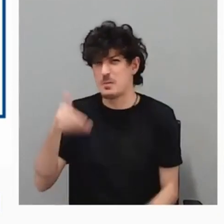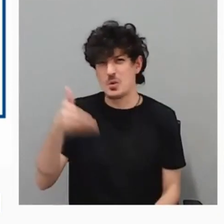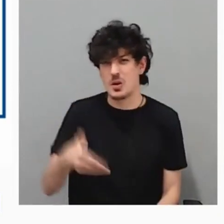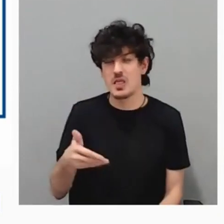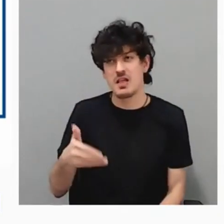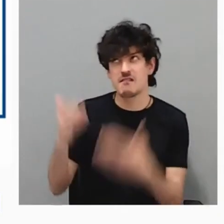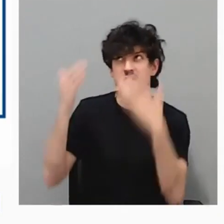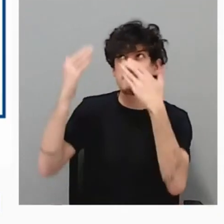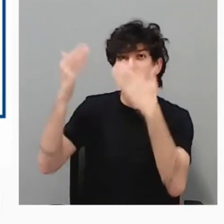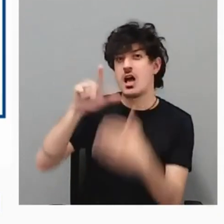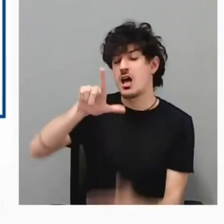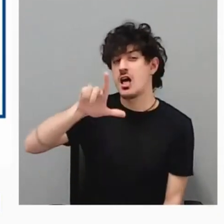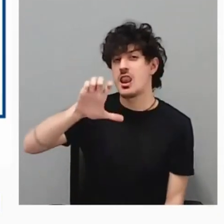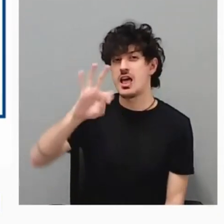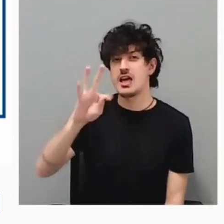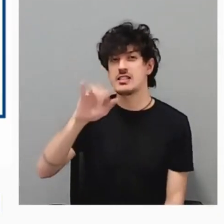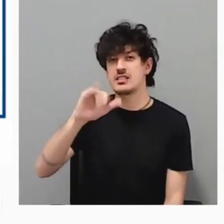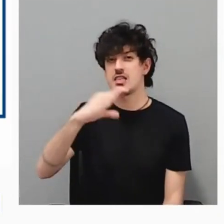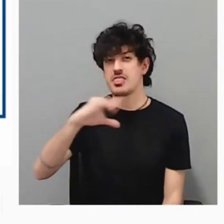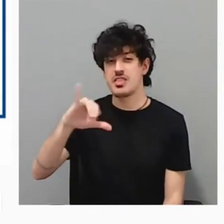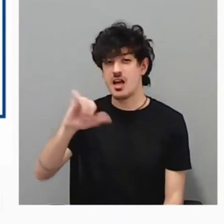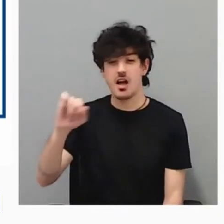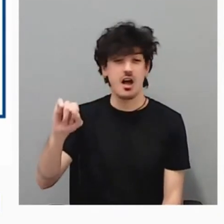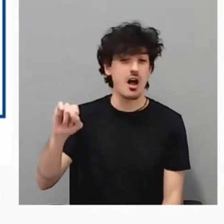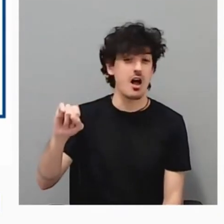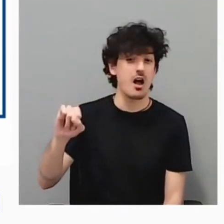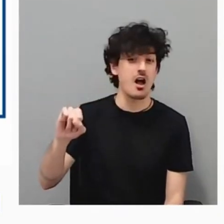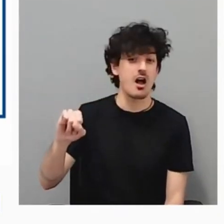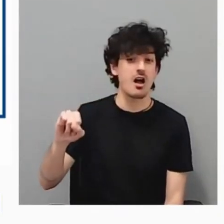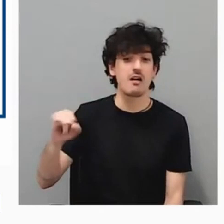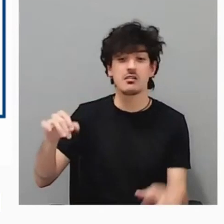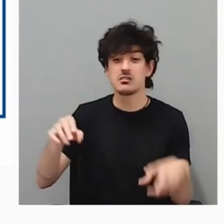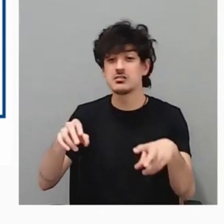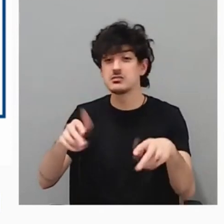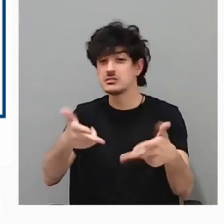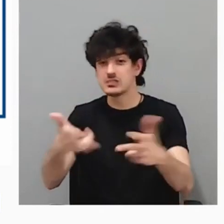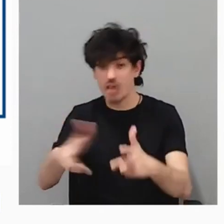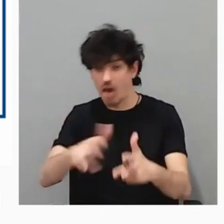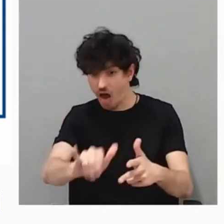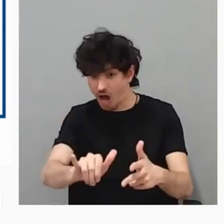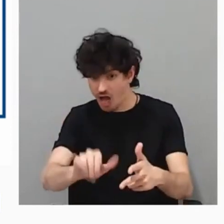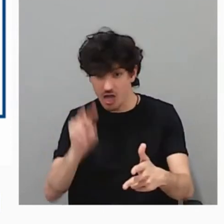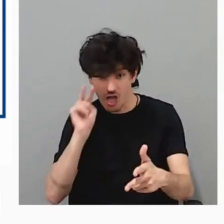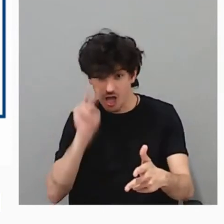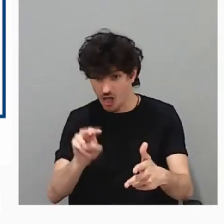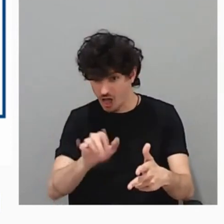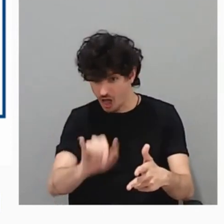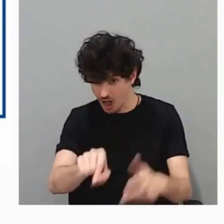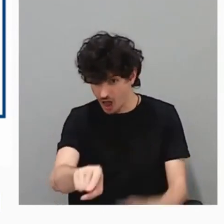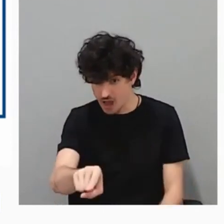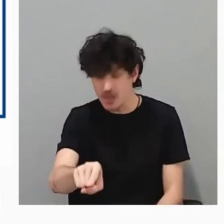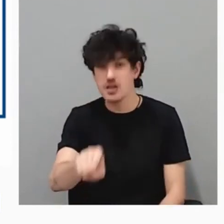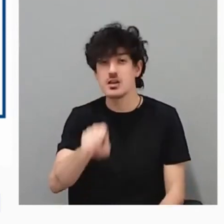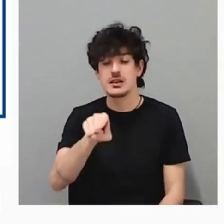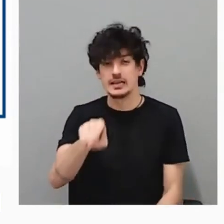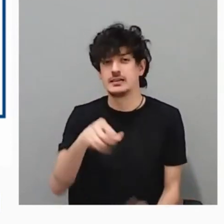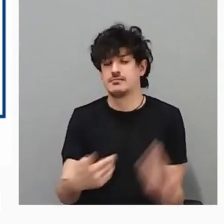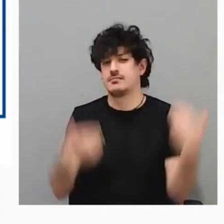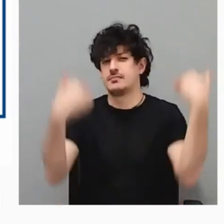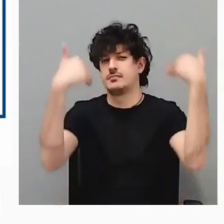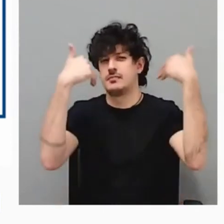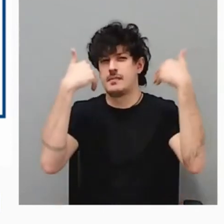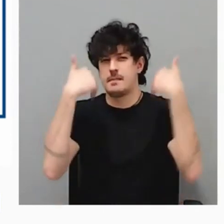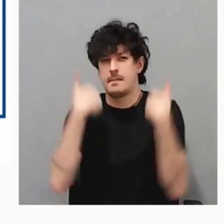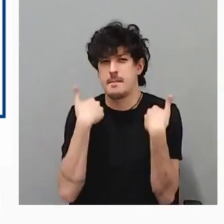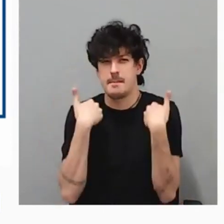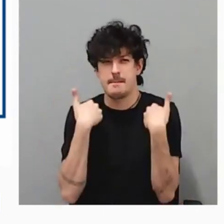responsable de innovación, está en la quinta fila, sexta línea, pues, que podéis ver, y ella es la que maneja prácticamente todos los hilos, y a